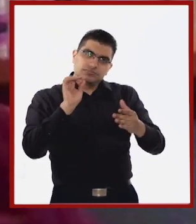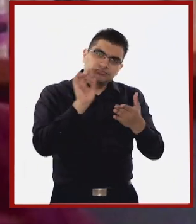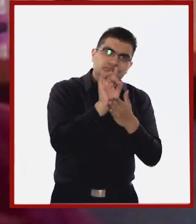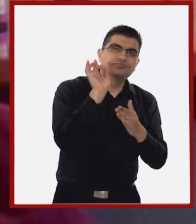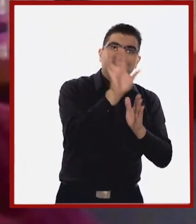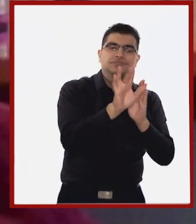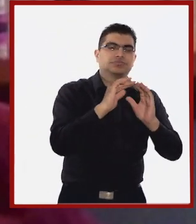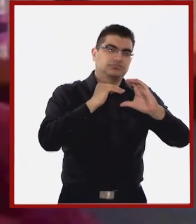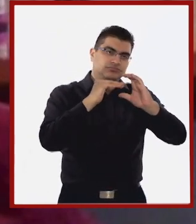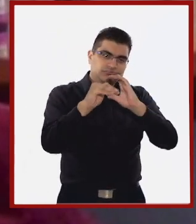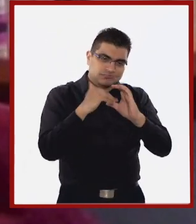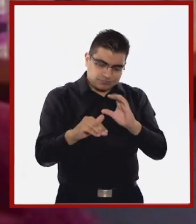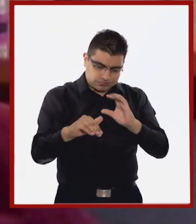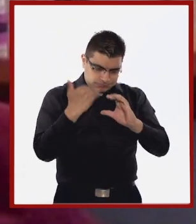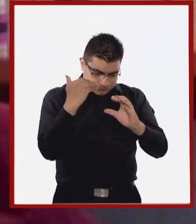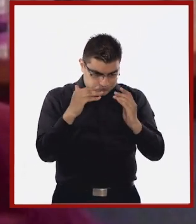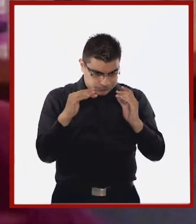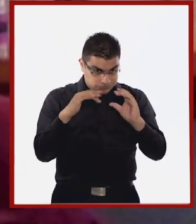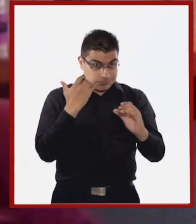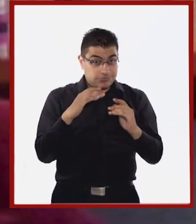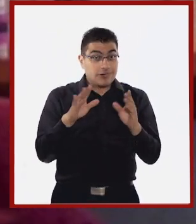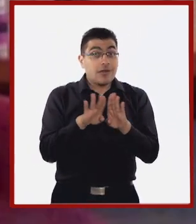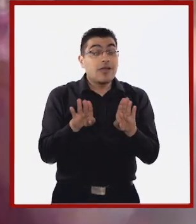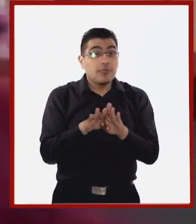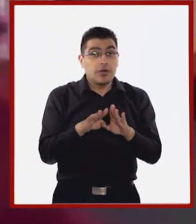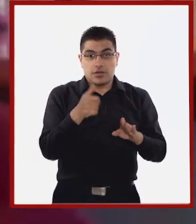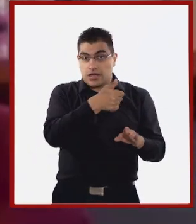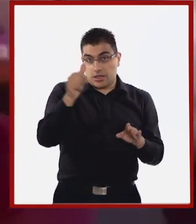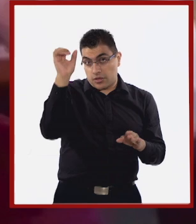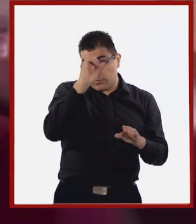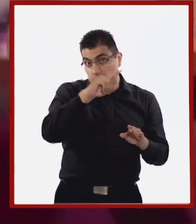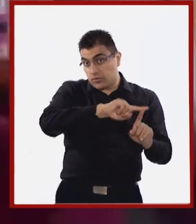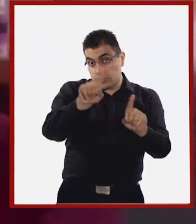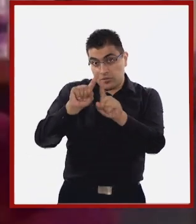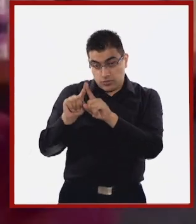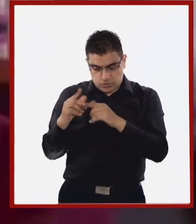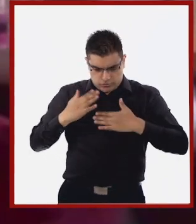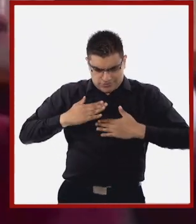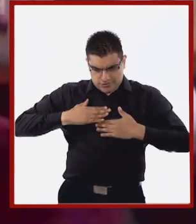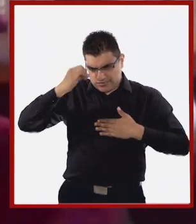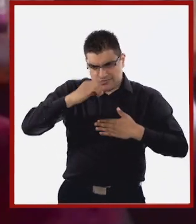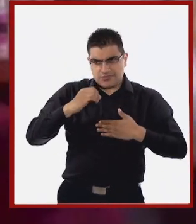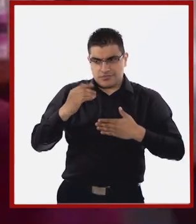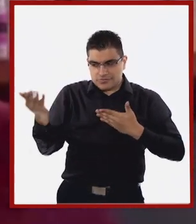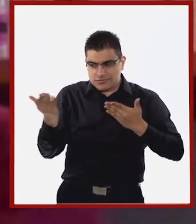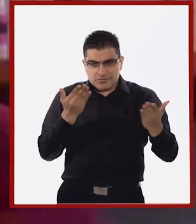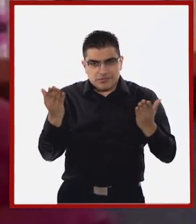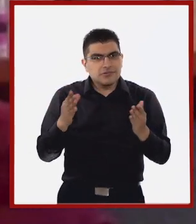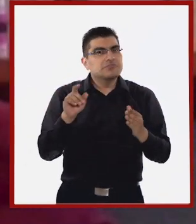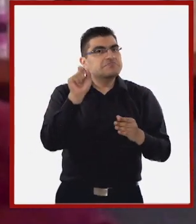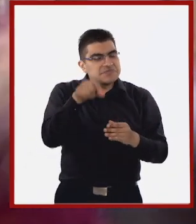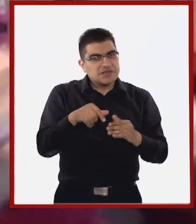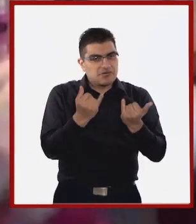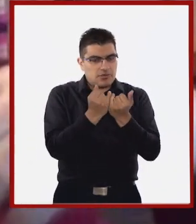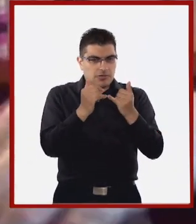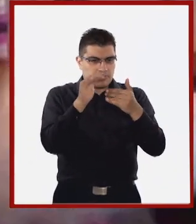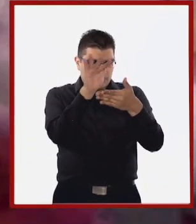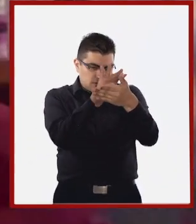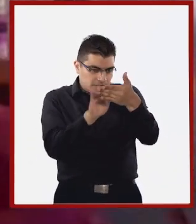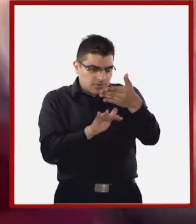respuestas, esas expresiones personales con las de los demás, ¿no? Eso enriquece la lectura y enriquece el